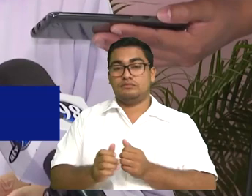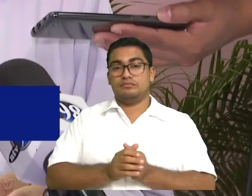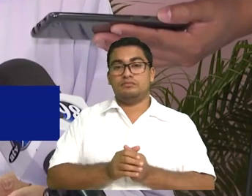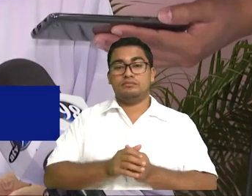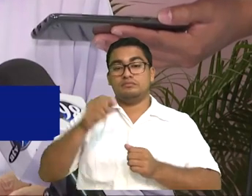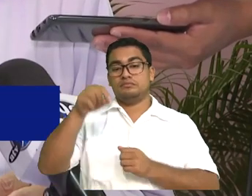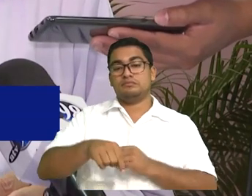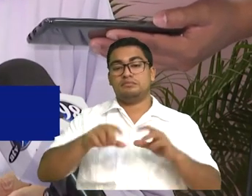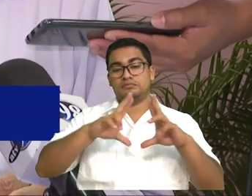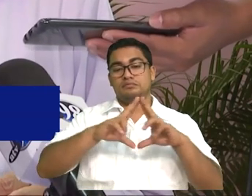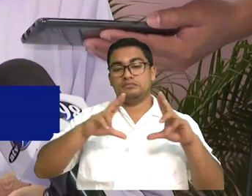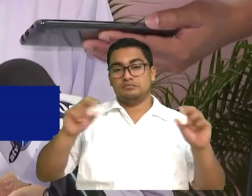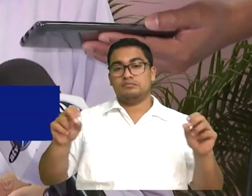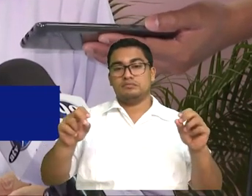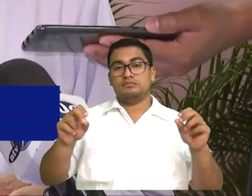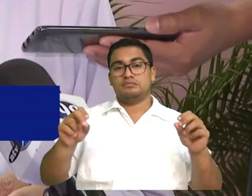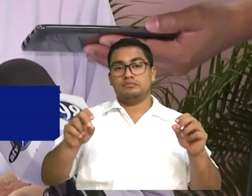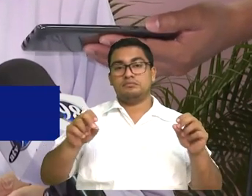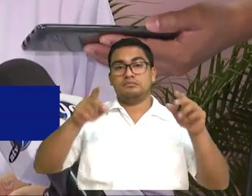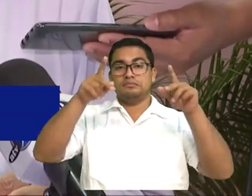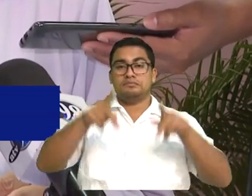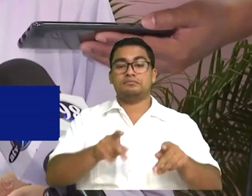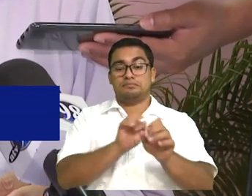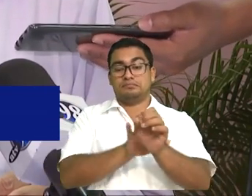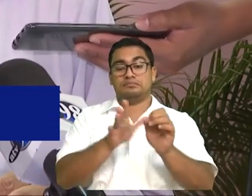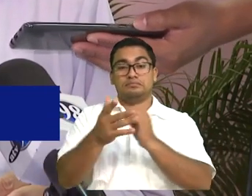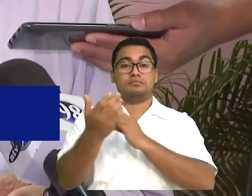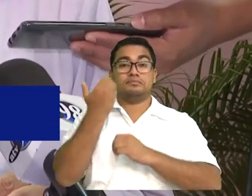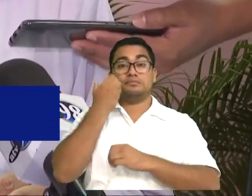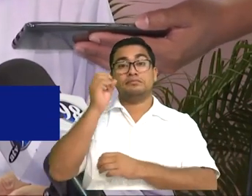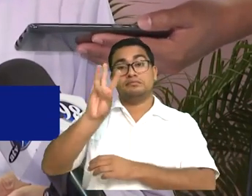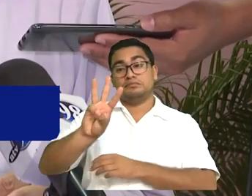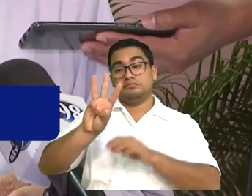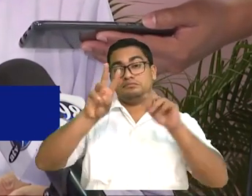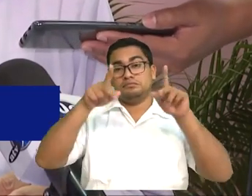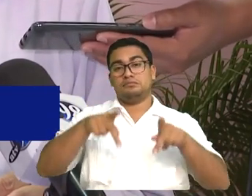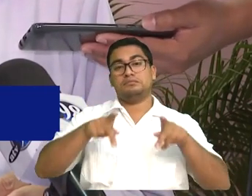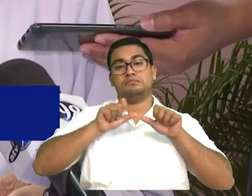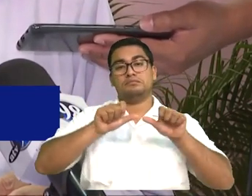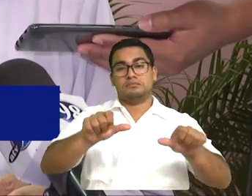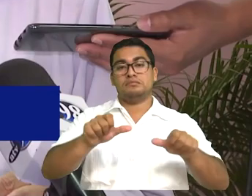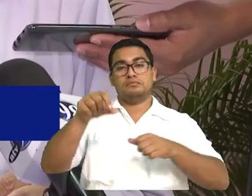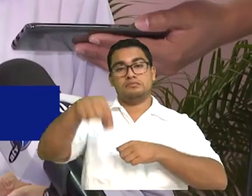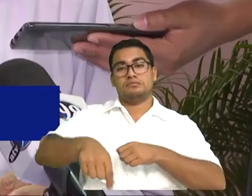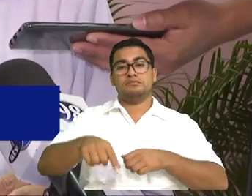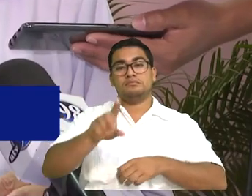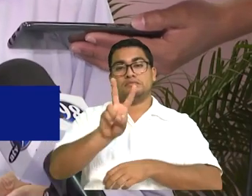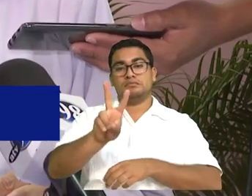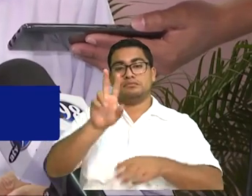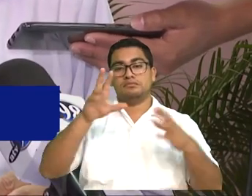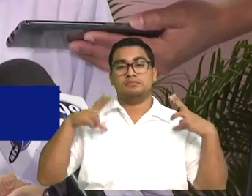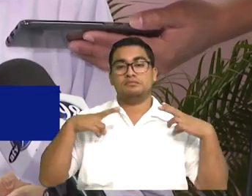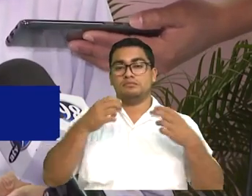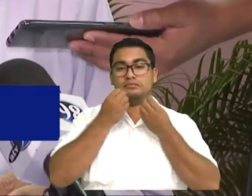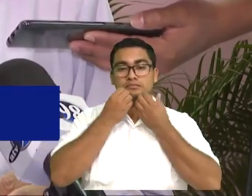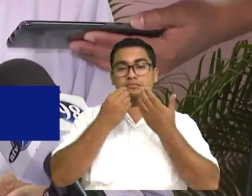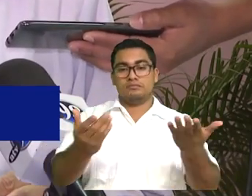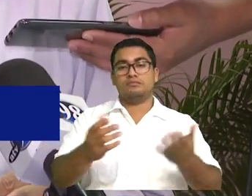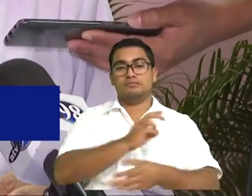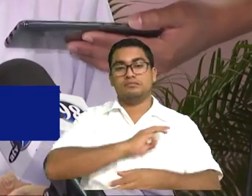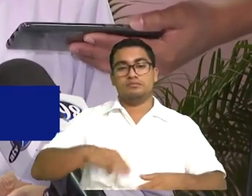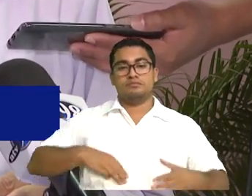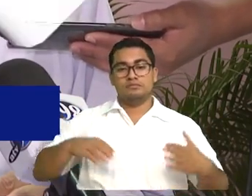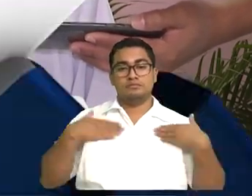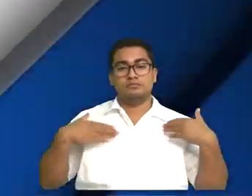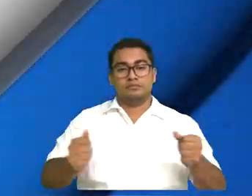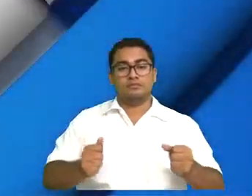En Nicaragua se mantienen los tres mismos casos confirmados de coronavirus hasta este 2 de abril, así lo informó el Ministerio